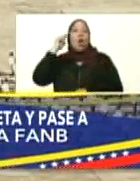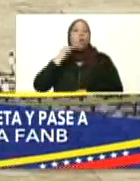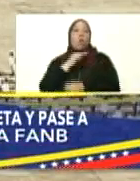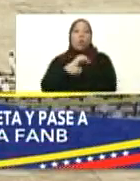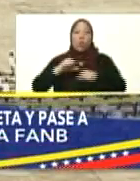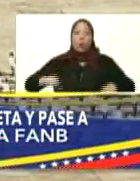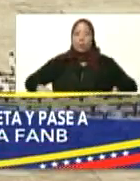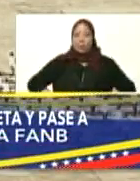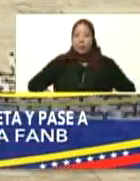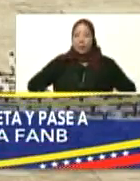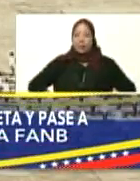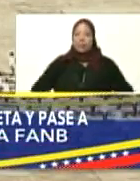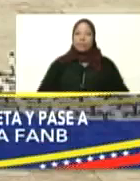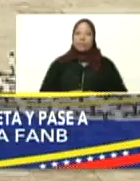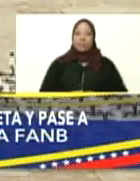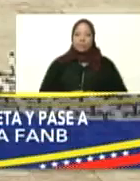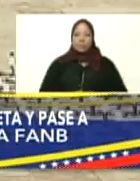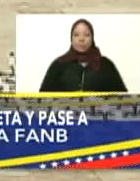¡Desenvainen